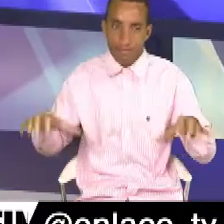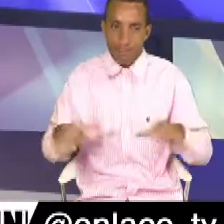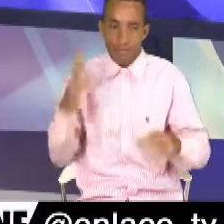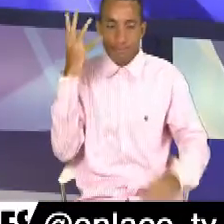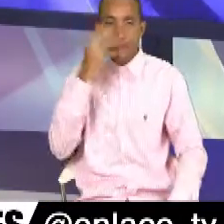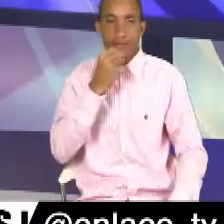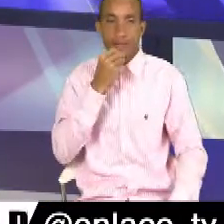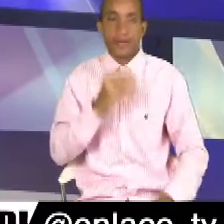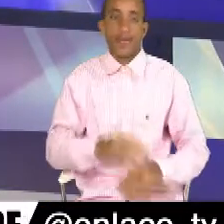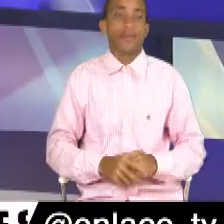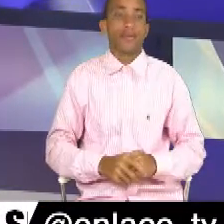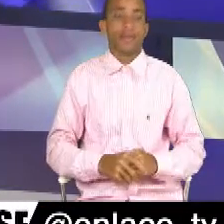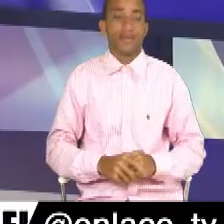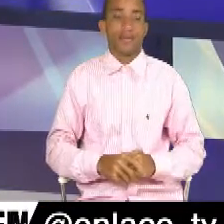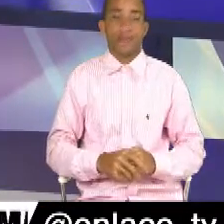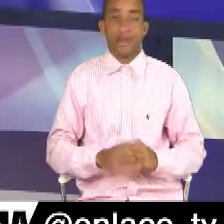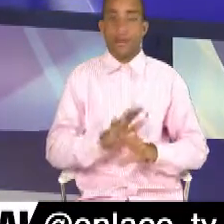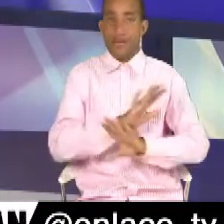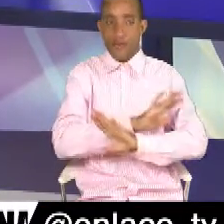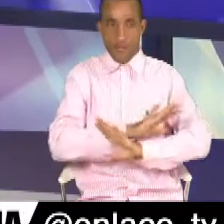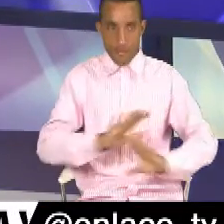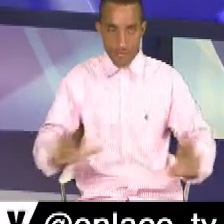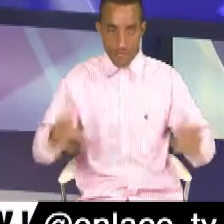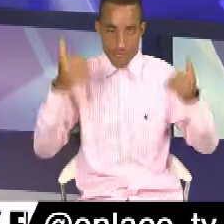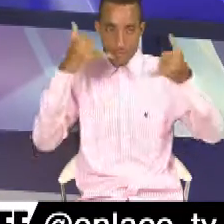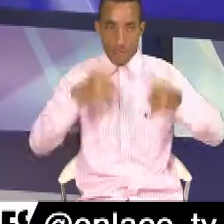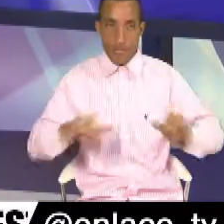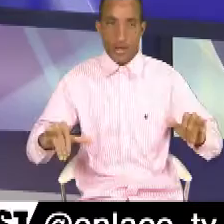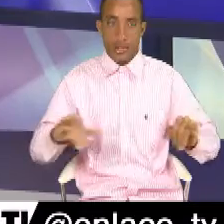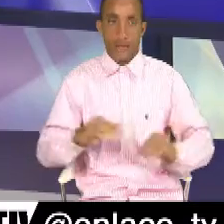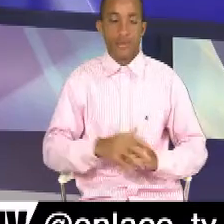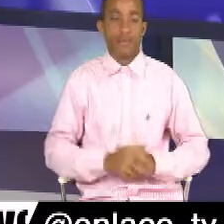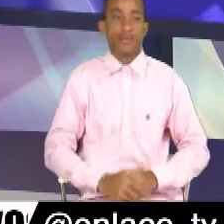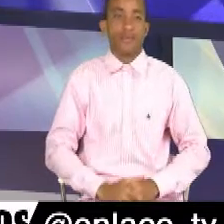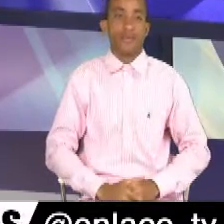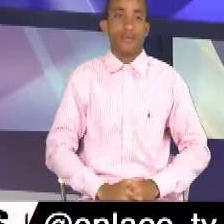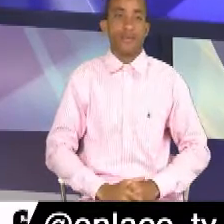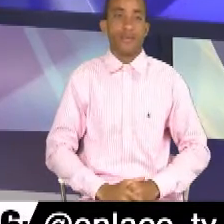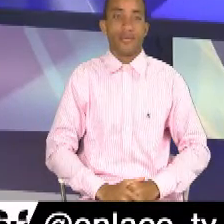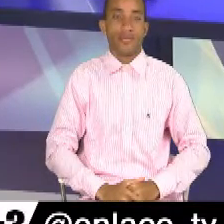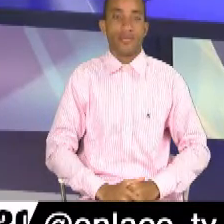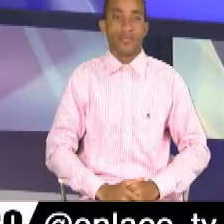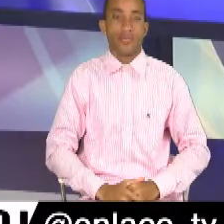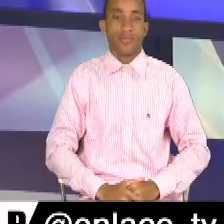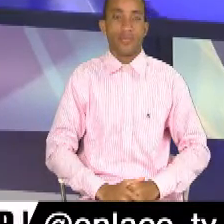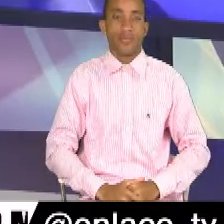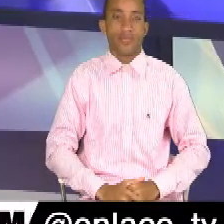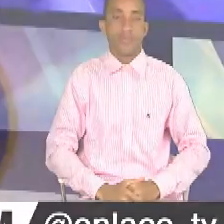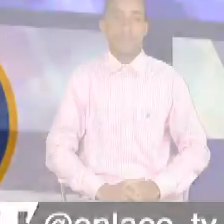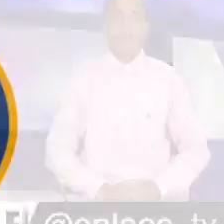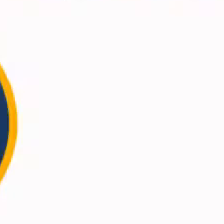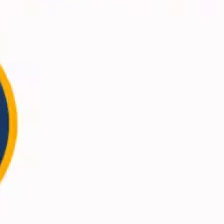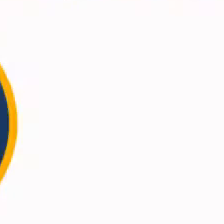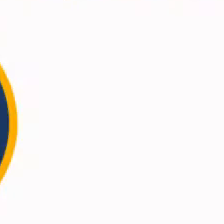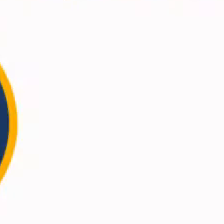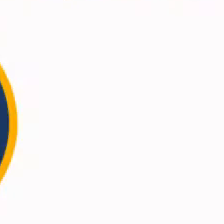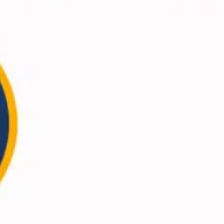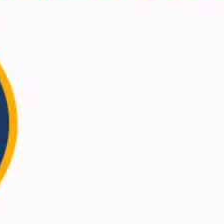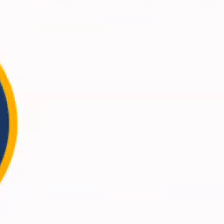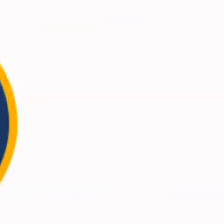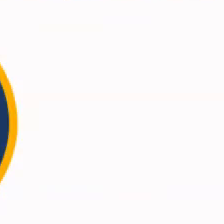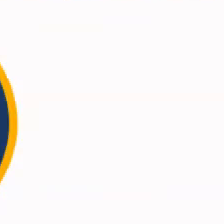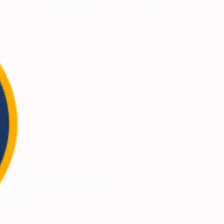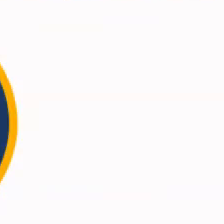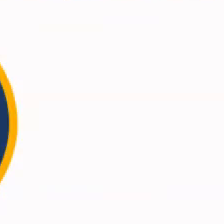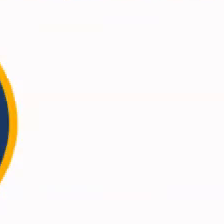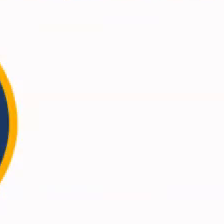Un hermoso gesto. Hasta aquí la información más importante de las últimas horas de Barranca Bermeja y la región. Antes de despedirnos, les recuerdo materiales eléctricos,